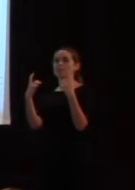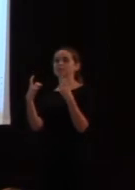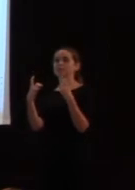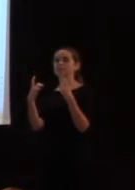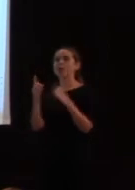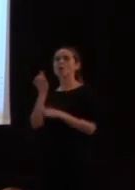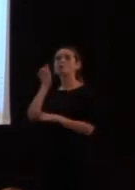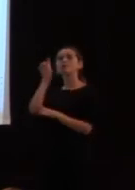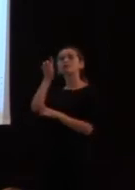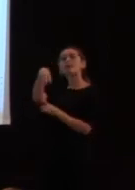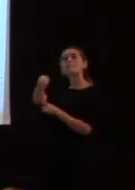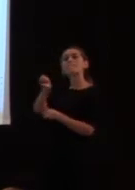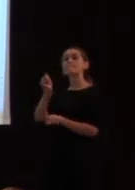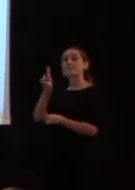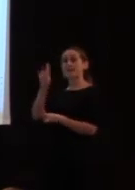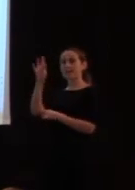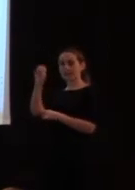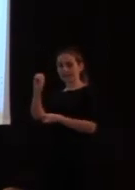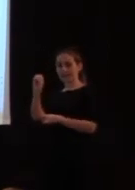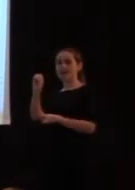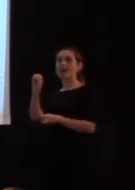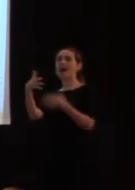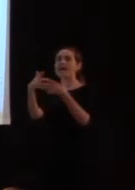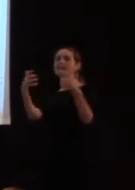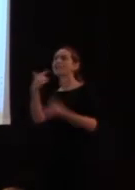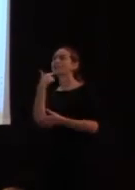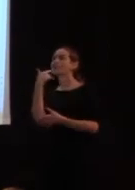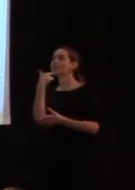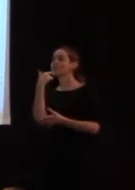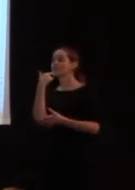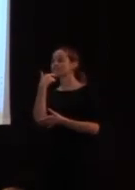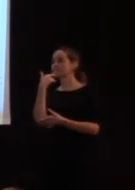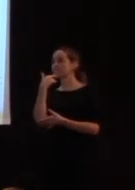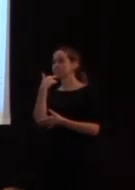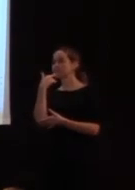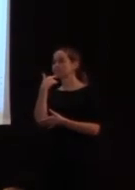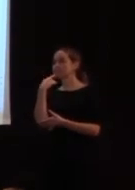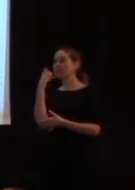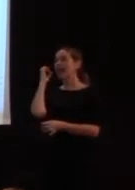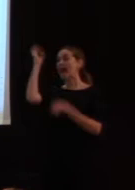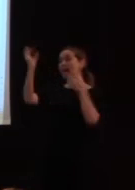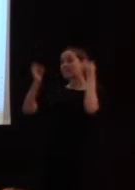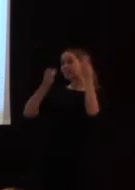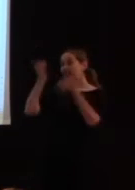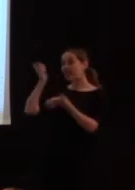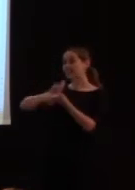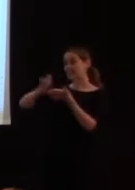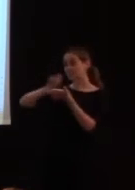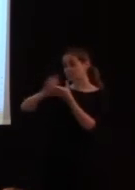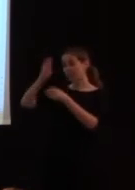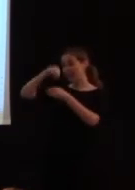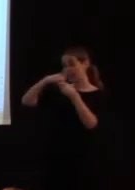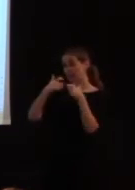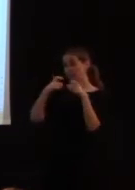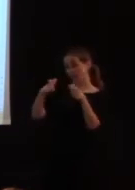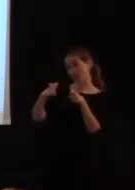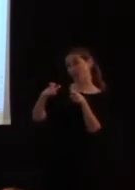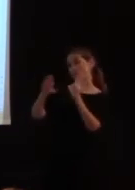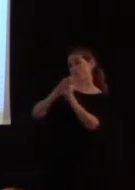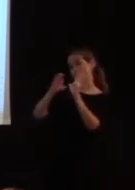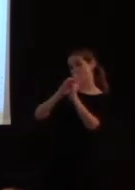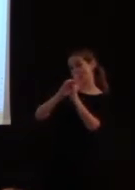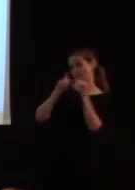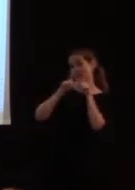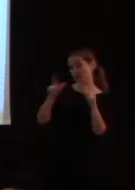Marta Millán, que cuenta en este artículo las actividades de escritura en las áreas curriculares no lingüísticas, que